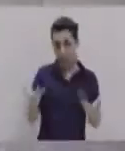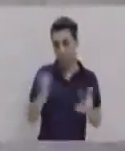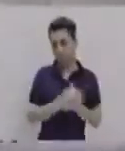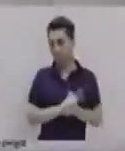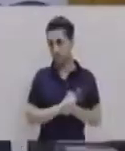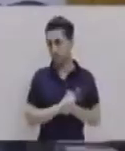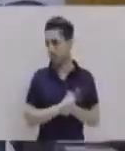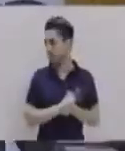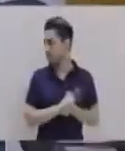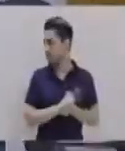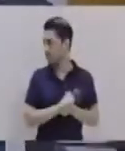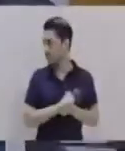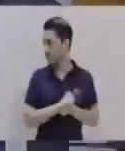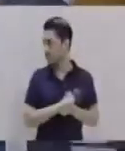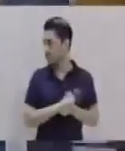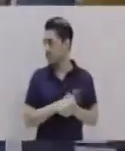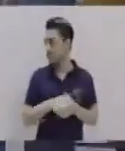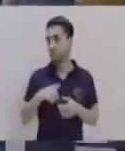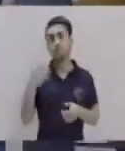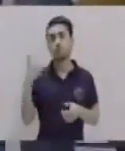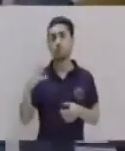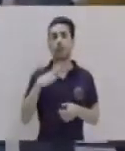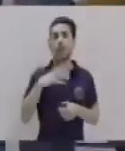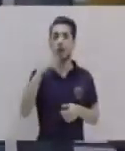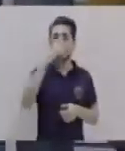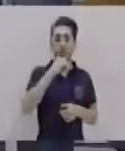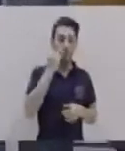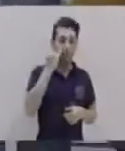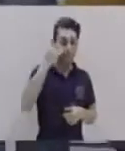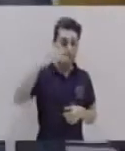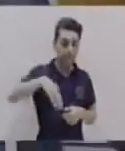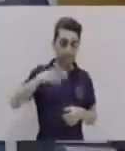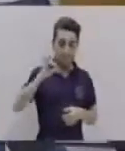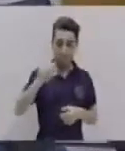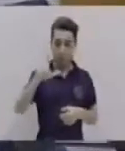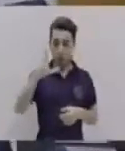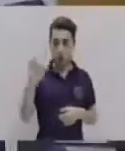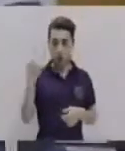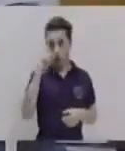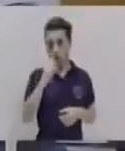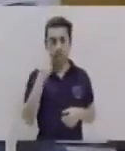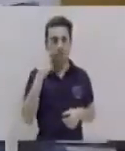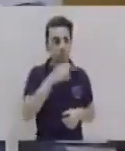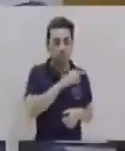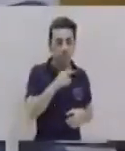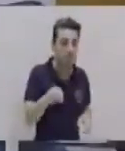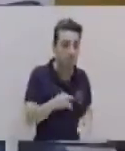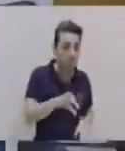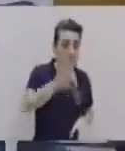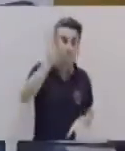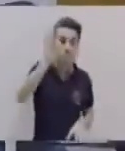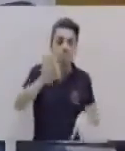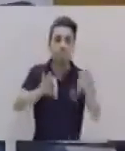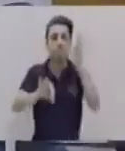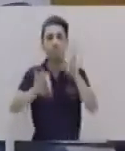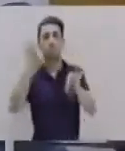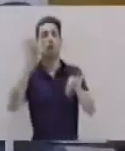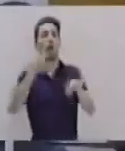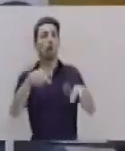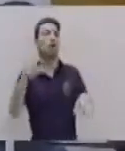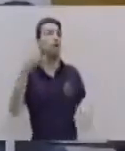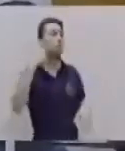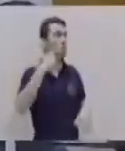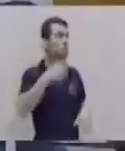juntos. Claro. Y tenemos símbolos. Los símbolos son los elementos que vamos a encontrar. Por ejemplo, en Romeo y